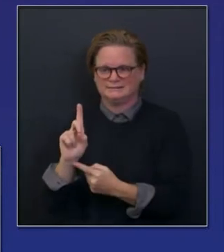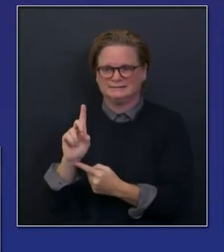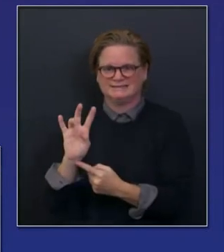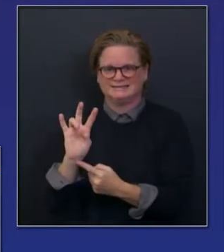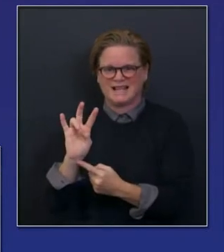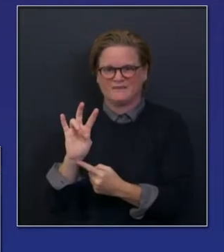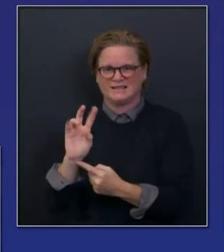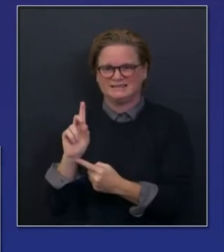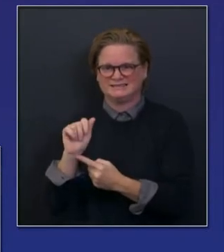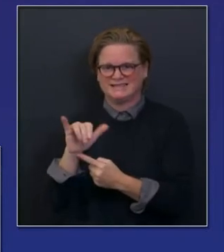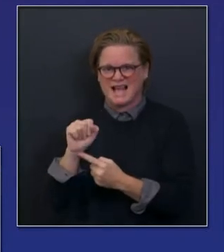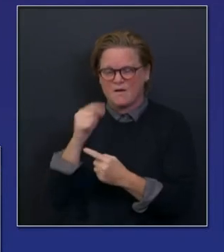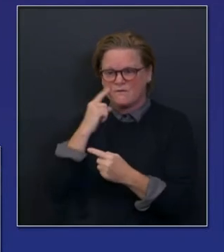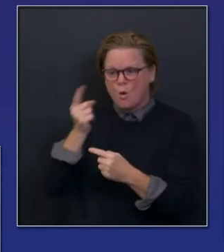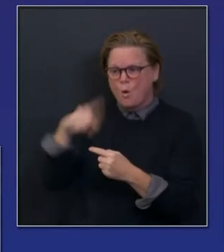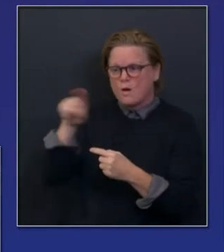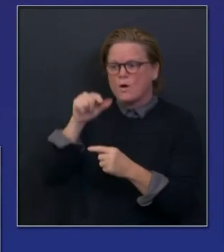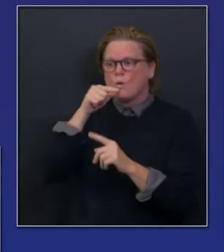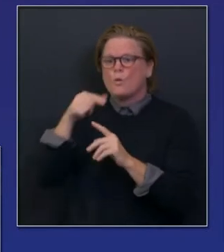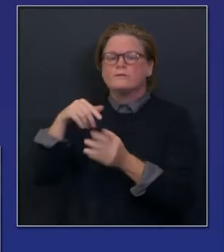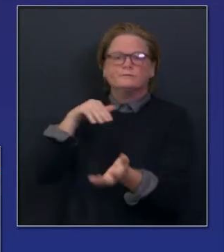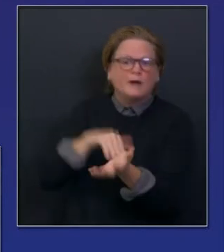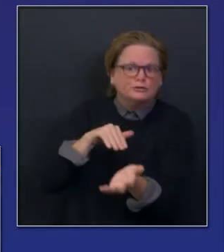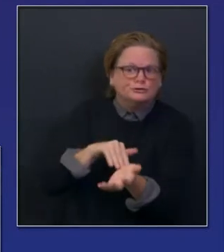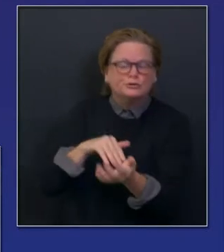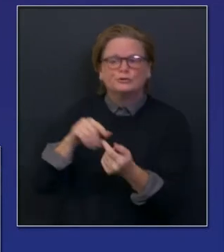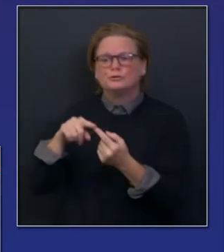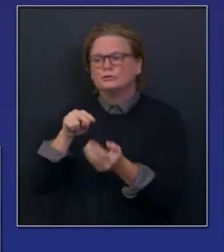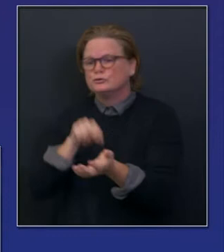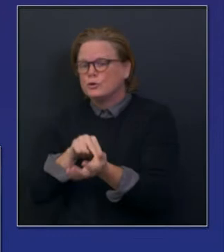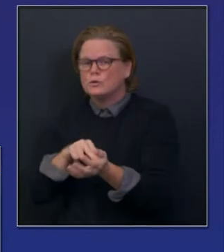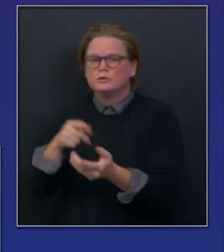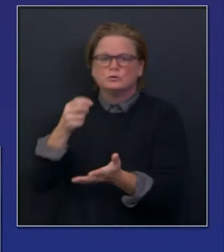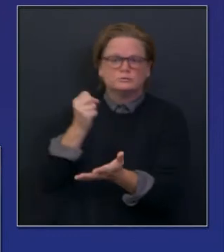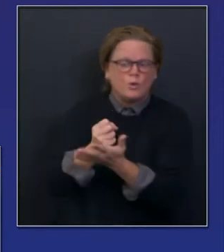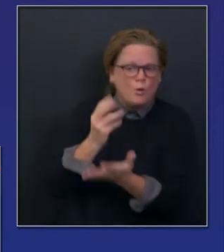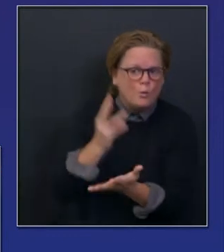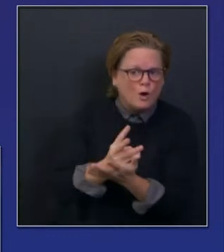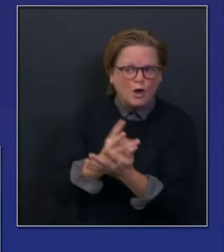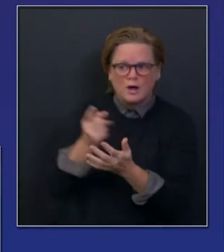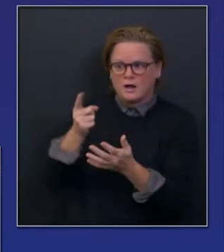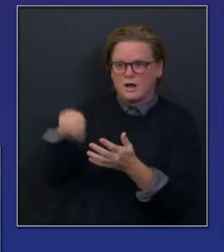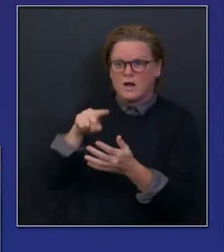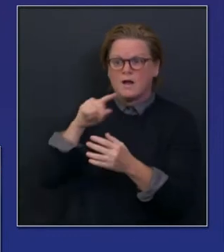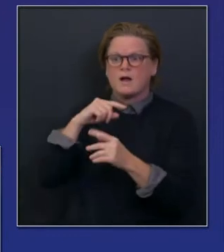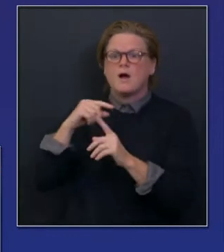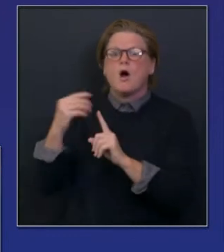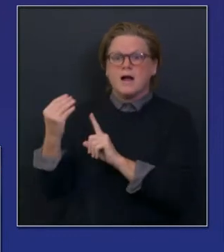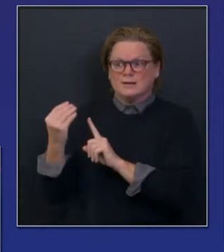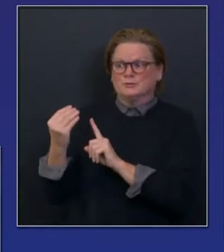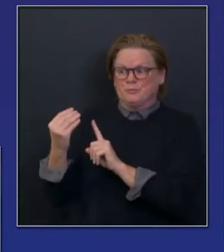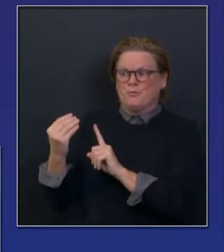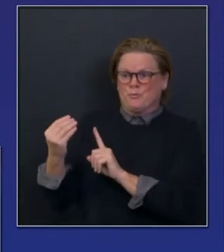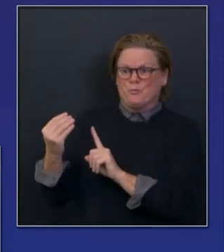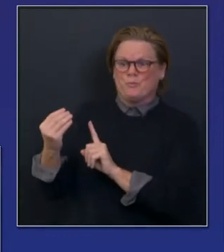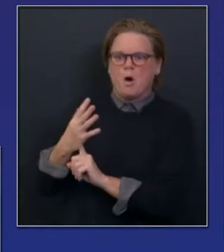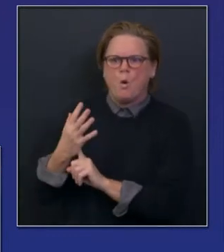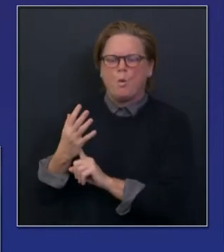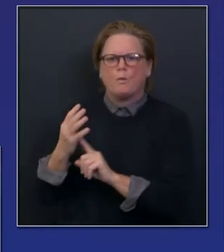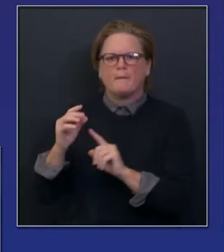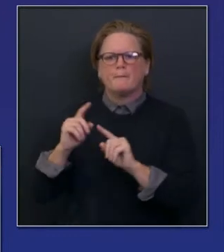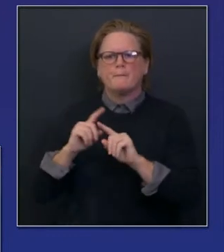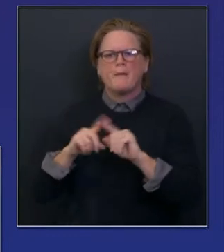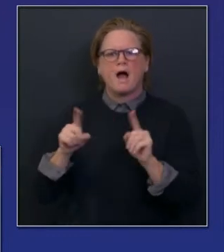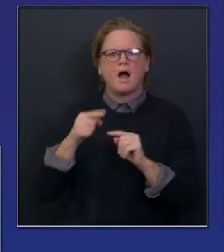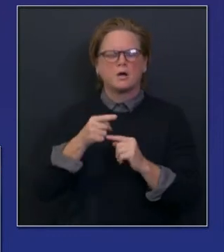cuarentena de 7 días, no 10 días, para trabajadores en hospitales, primeros socorristas, etcétera, pero mientras